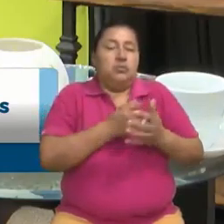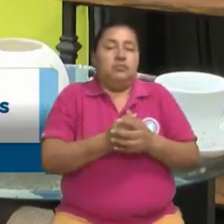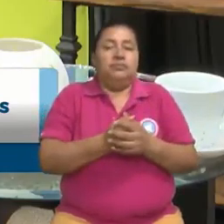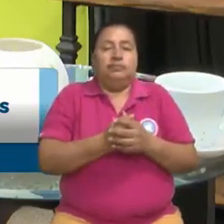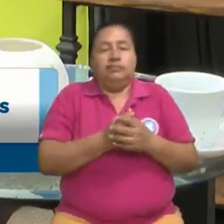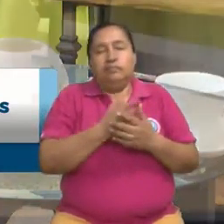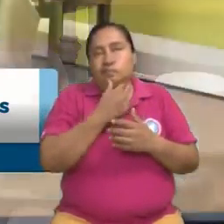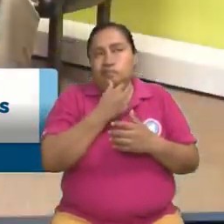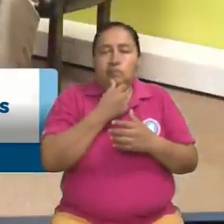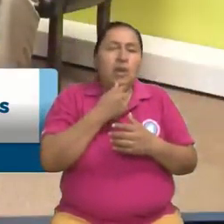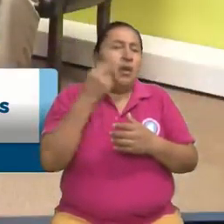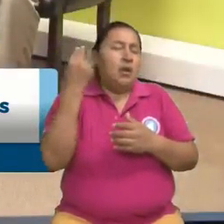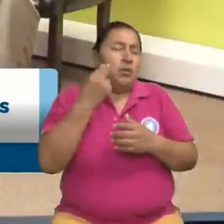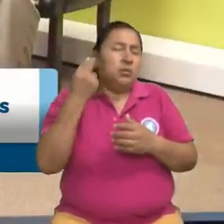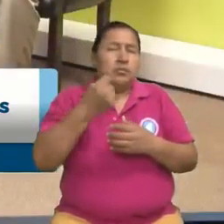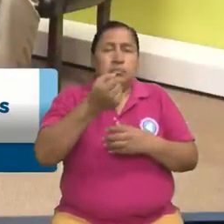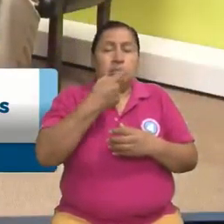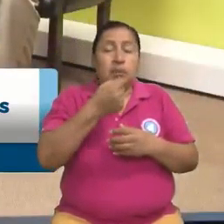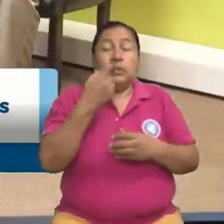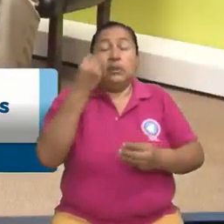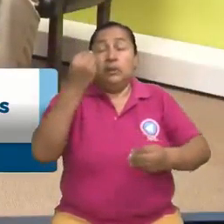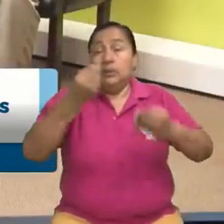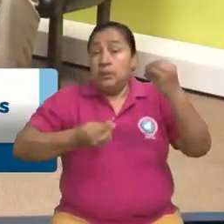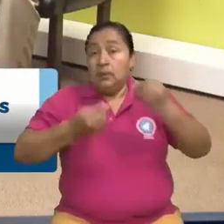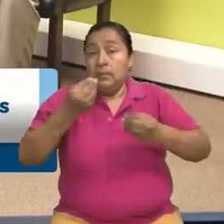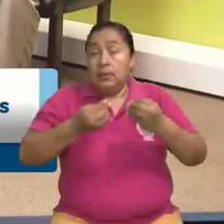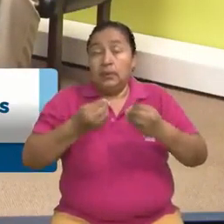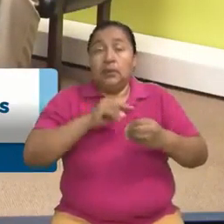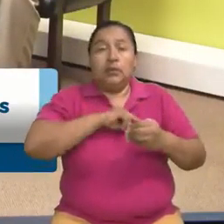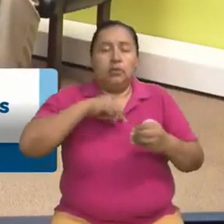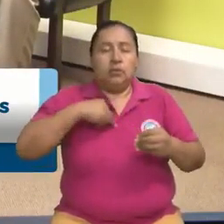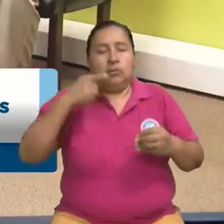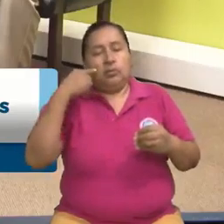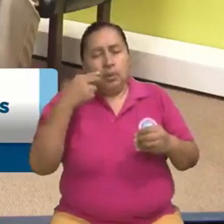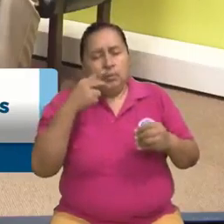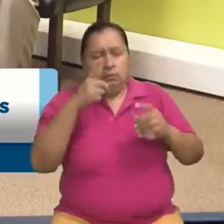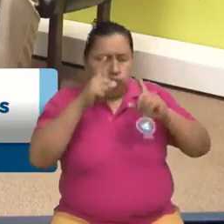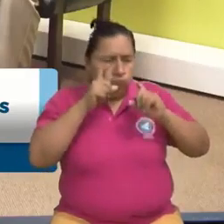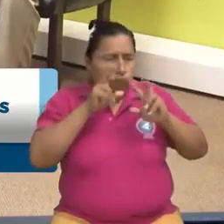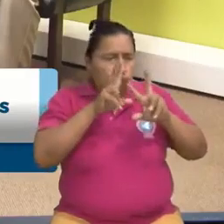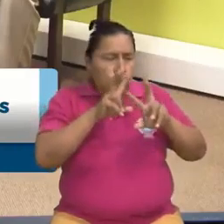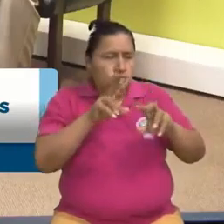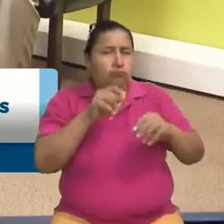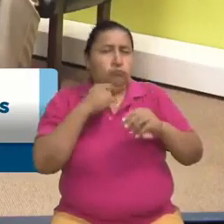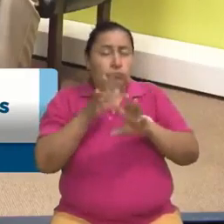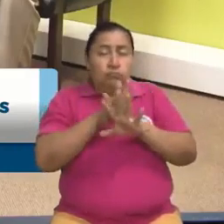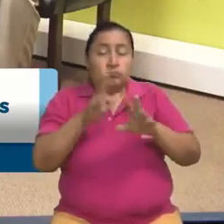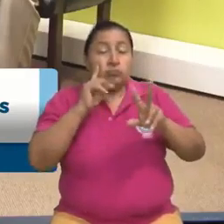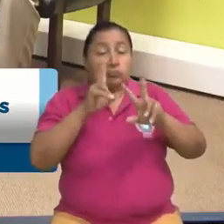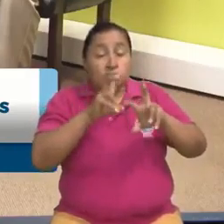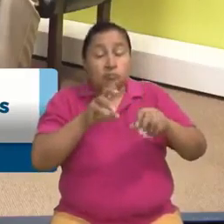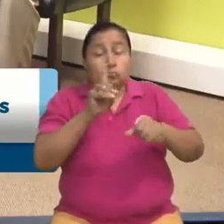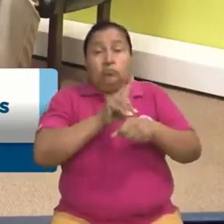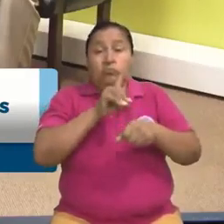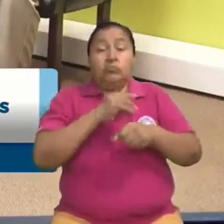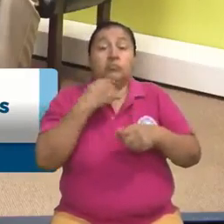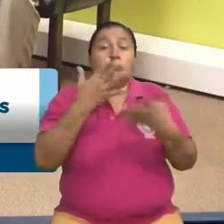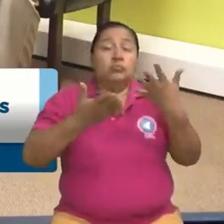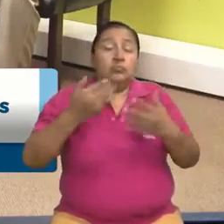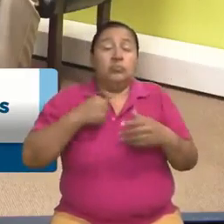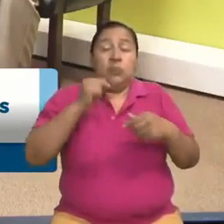La utilización de los fármacos va a depender de lo que nosotros encontremos en evaluación clínica. Porque a veces, como le